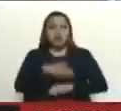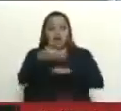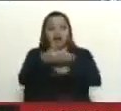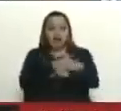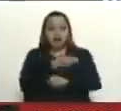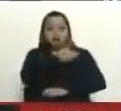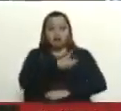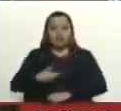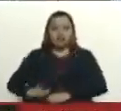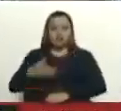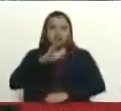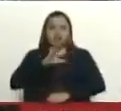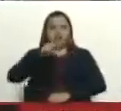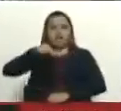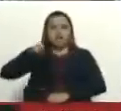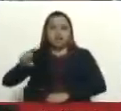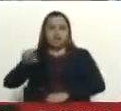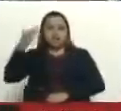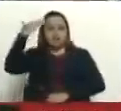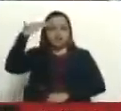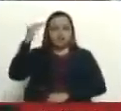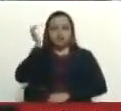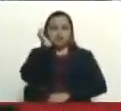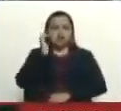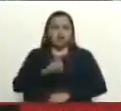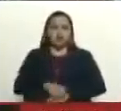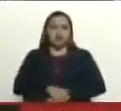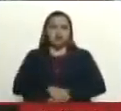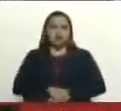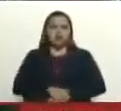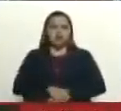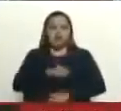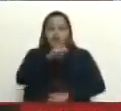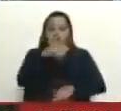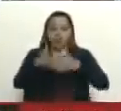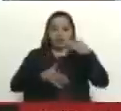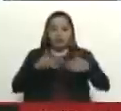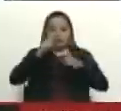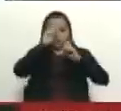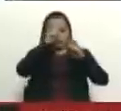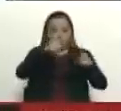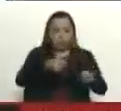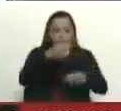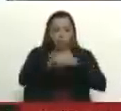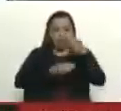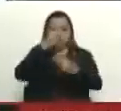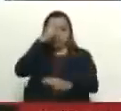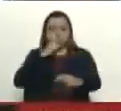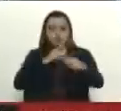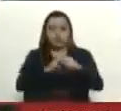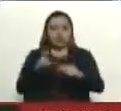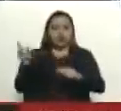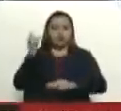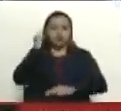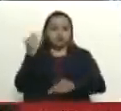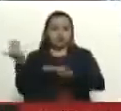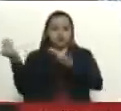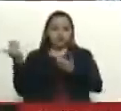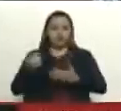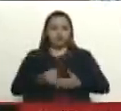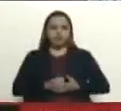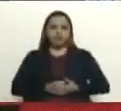Consejo Nacional Electoral, Tibisay Lucena, en esas actividades que se rinden en homenaje a esta entrañable mujer. Veamos.